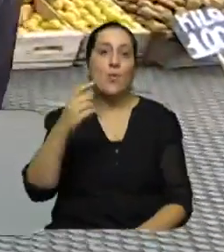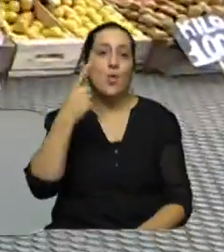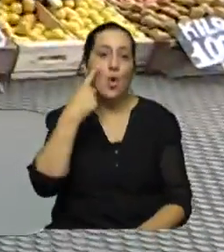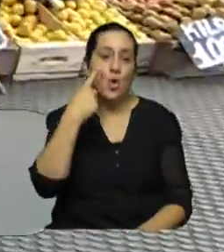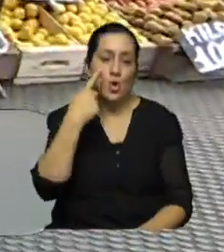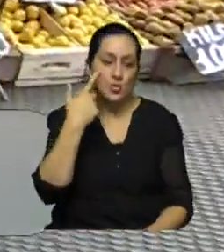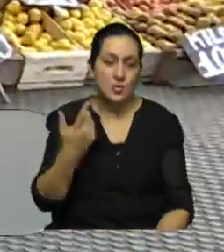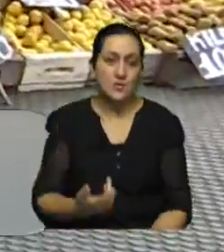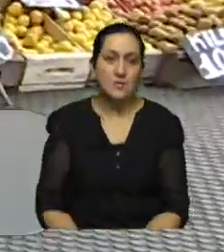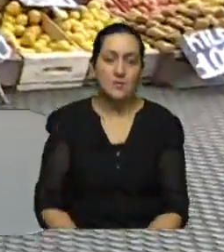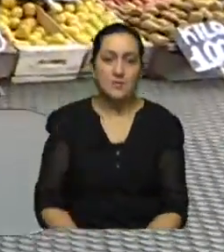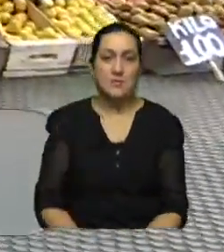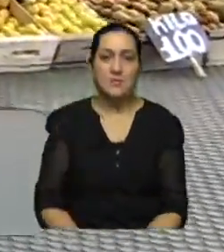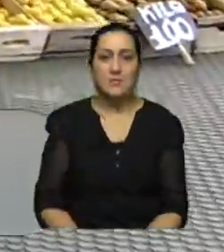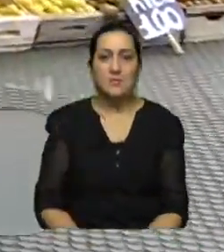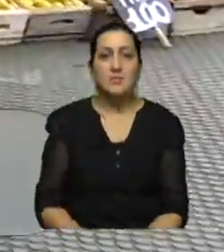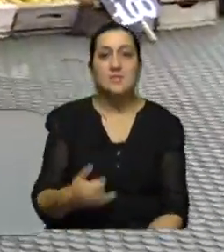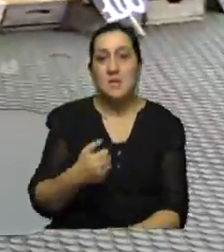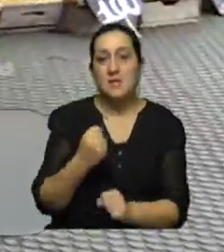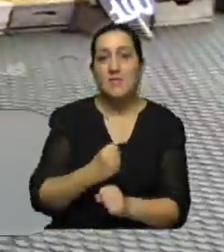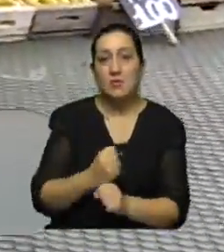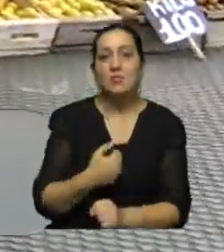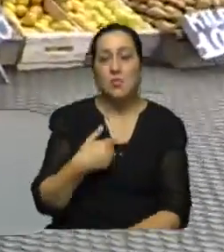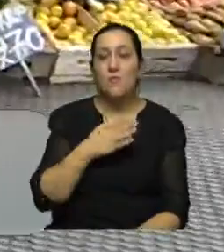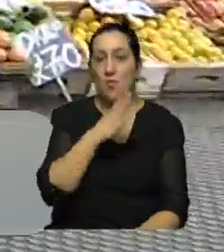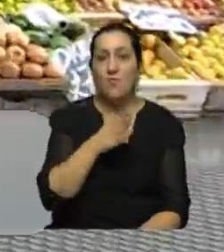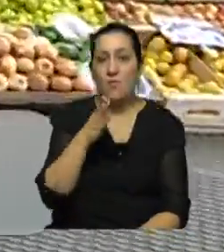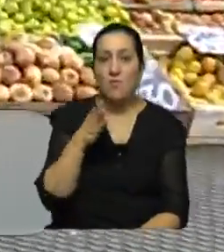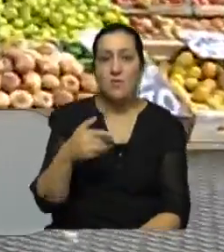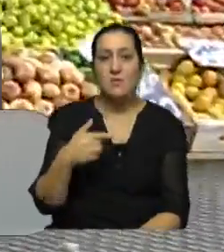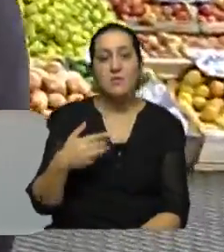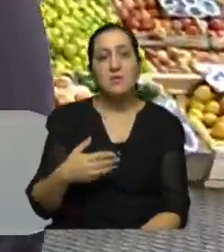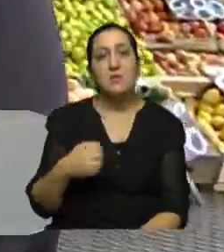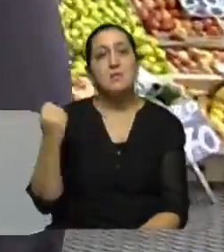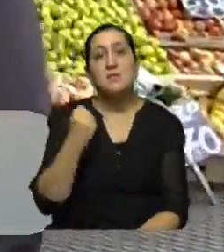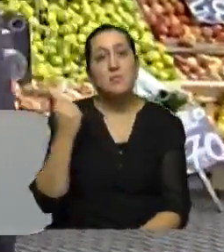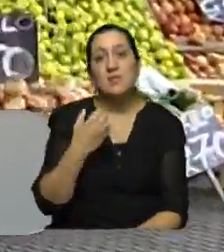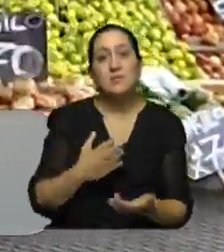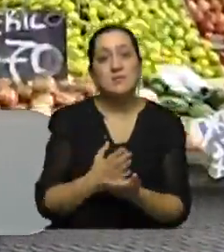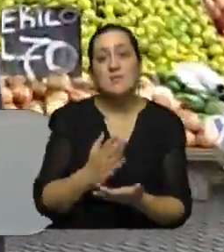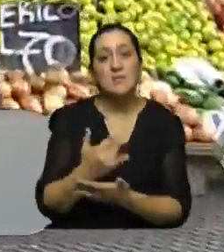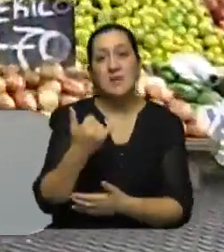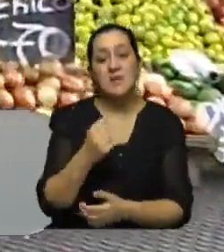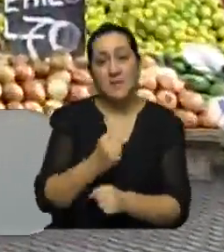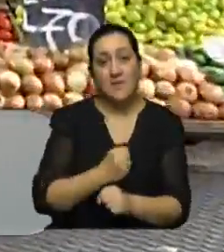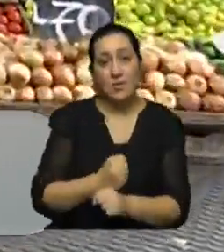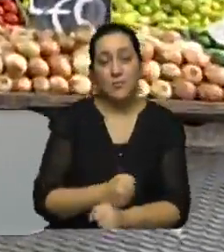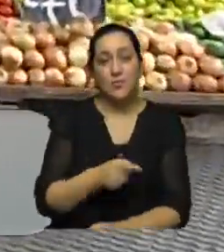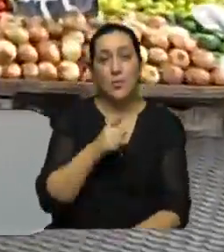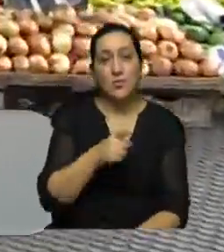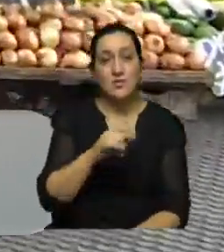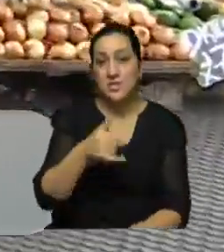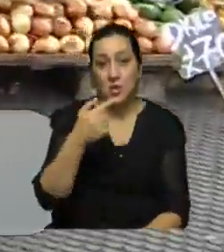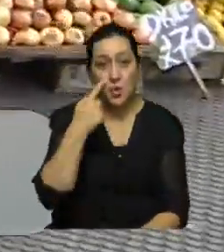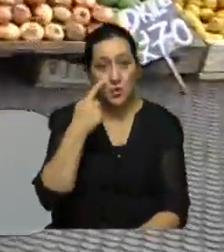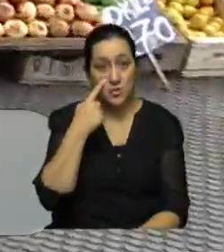Rambo, ahí. Algo, de trabajo, digo, algo. Continuidad. Tener siempre trabajo, que no me falte, ¿vio? Me dice Fito Gali de Estudios que usted es muy